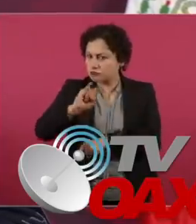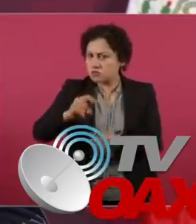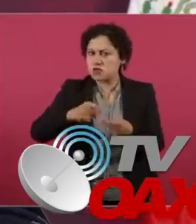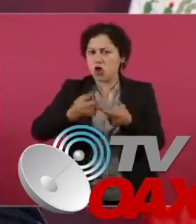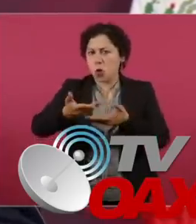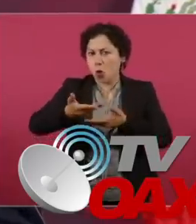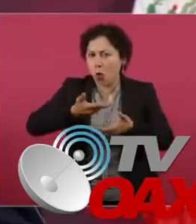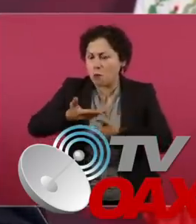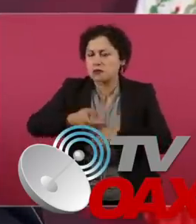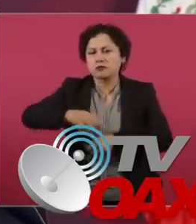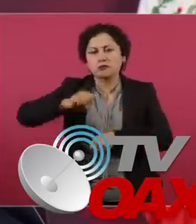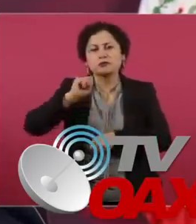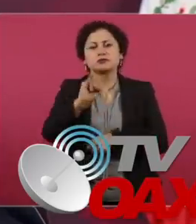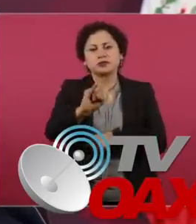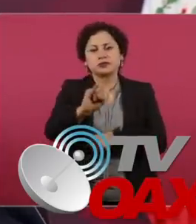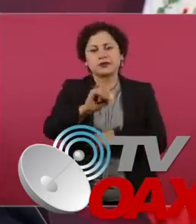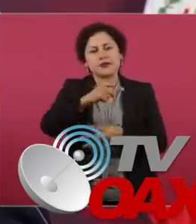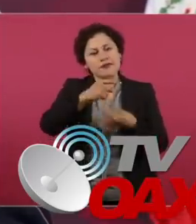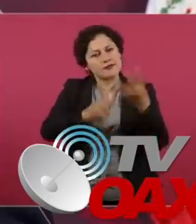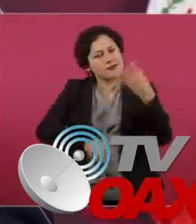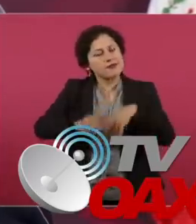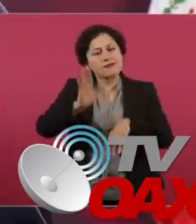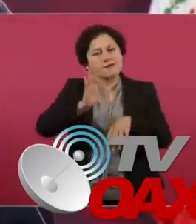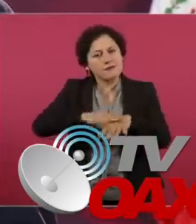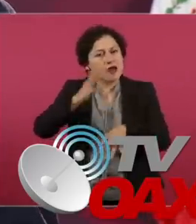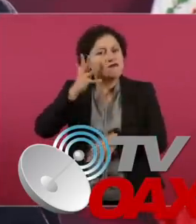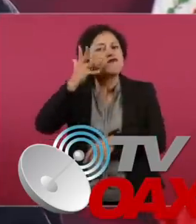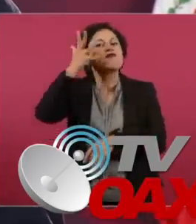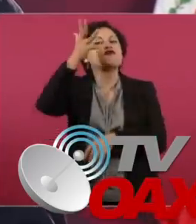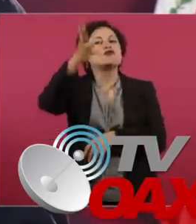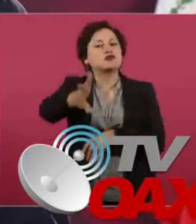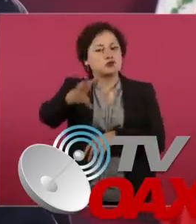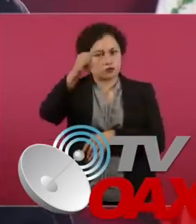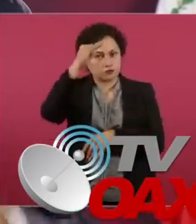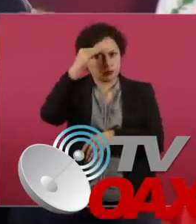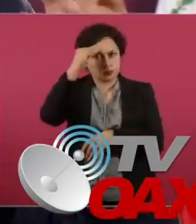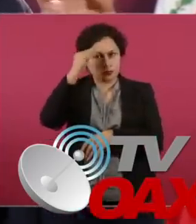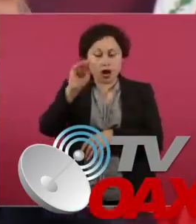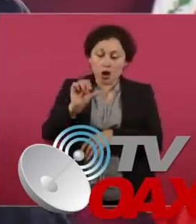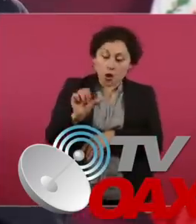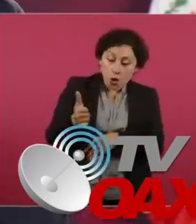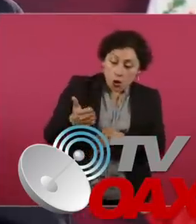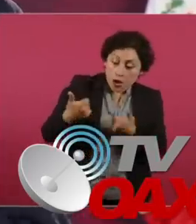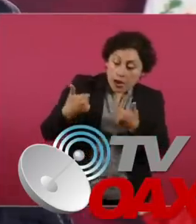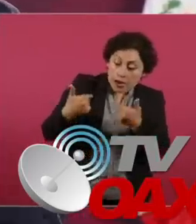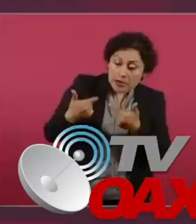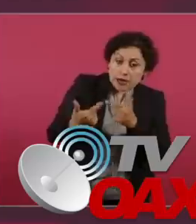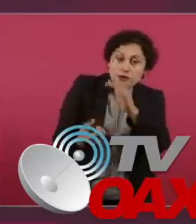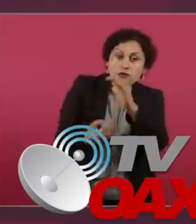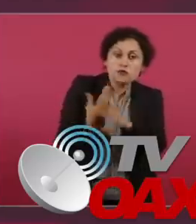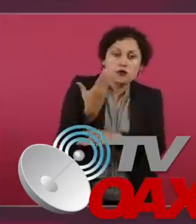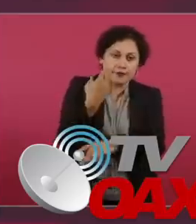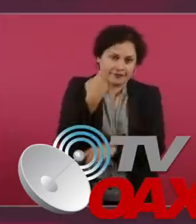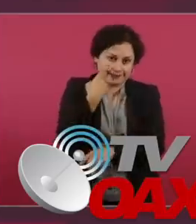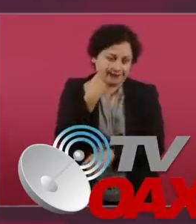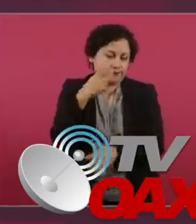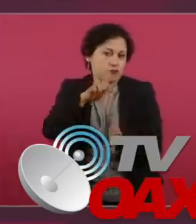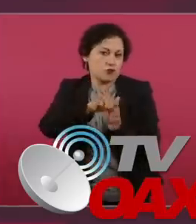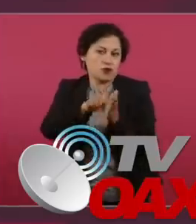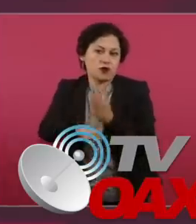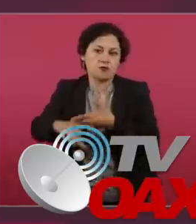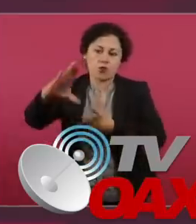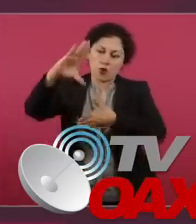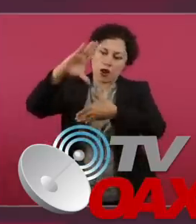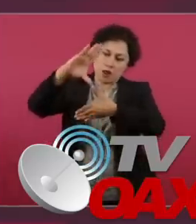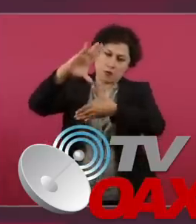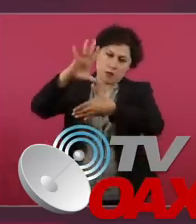el futuro y en las nuevas generaciones. Si América se fortalece,